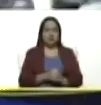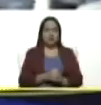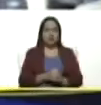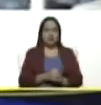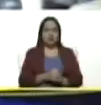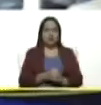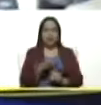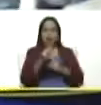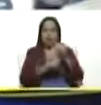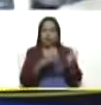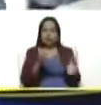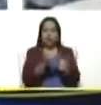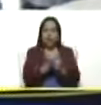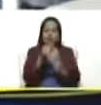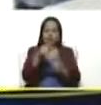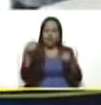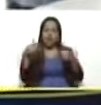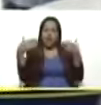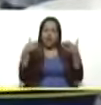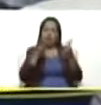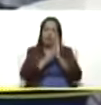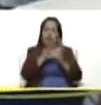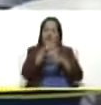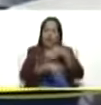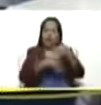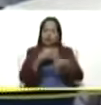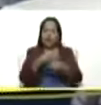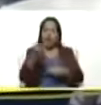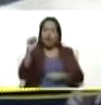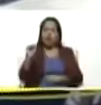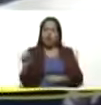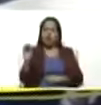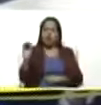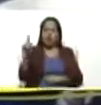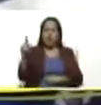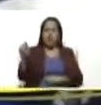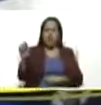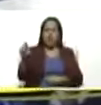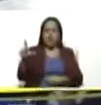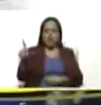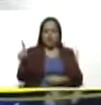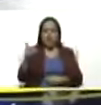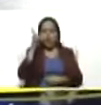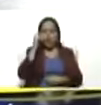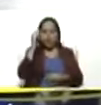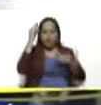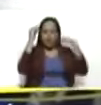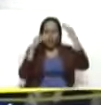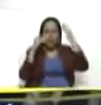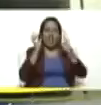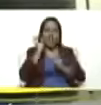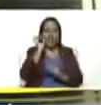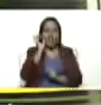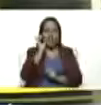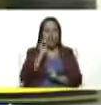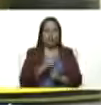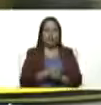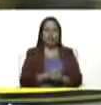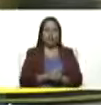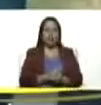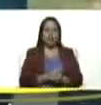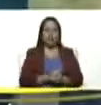se está logrando este milagro? Castro Soteldo, el hombre de la boina azul. Bueno, presidente, primero que